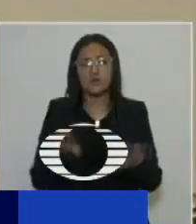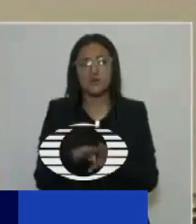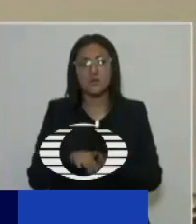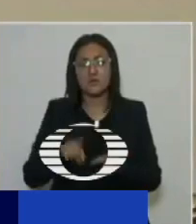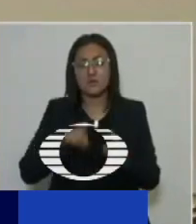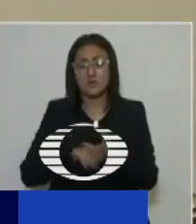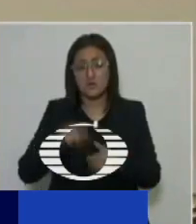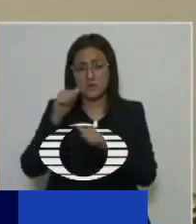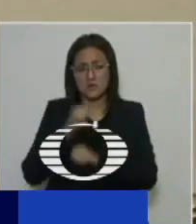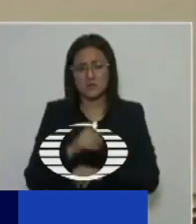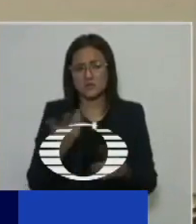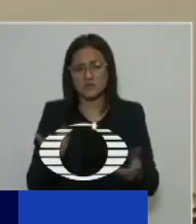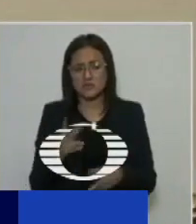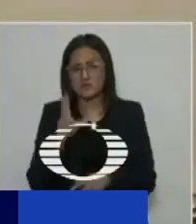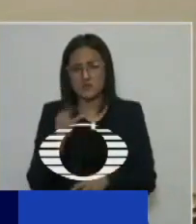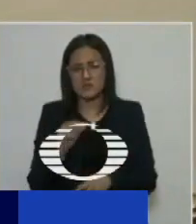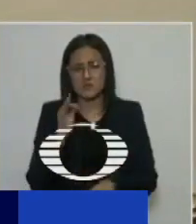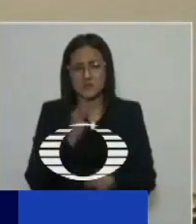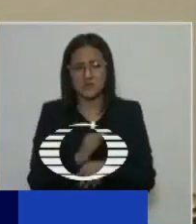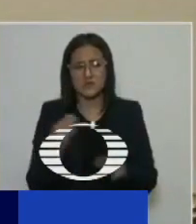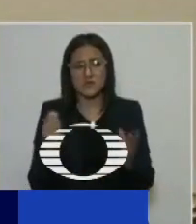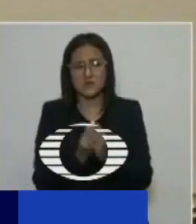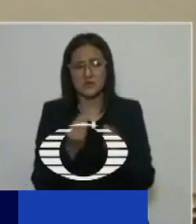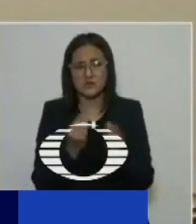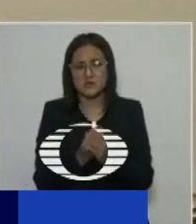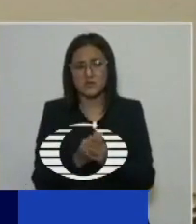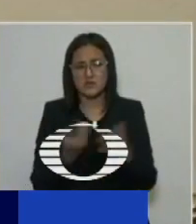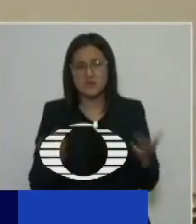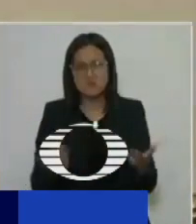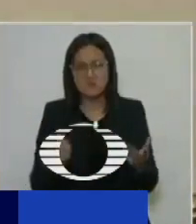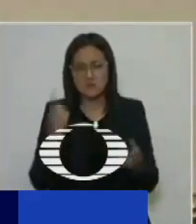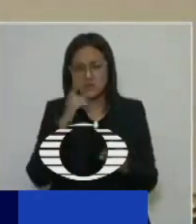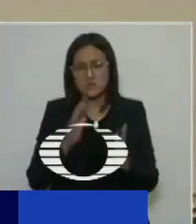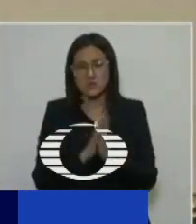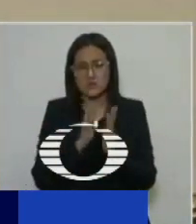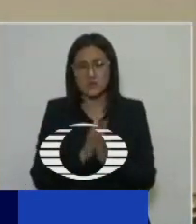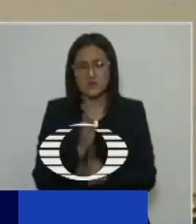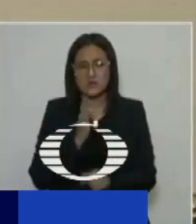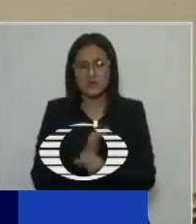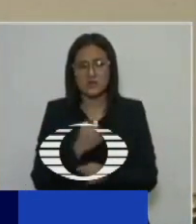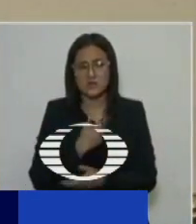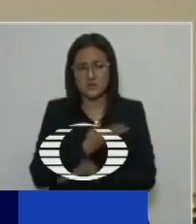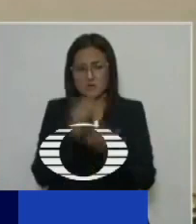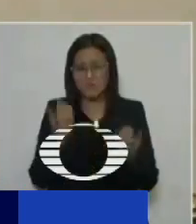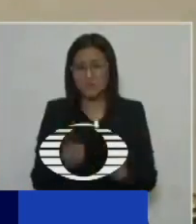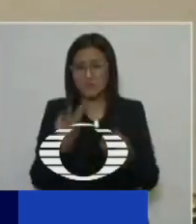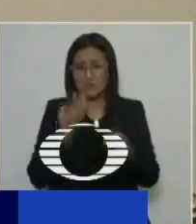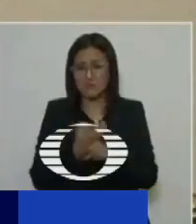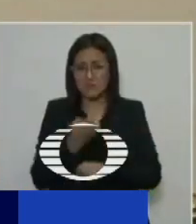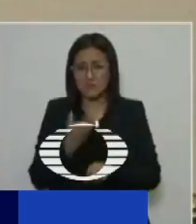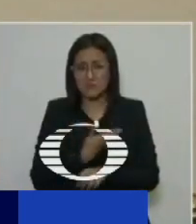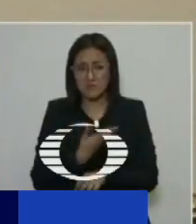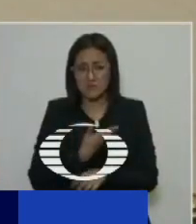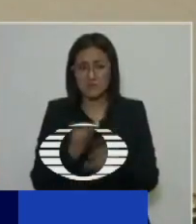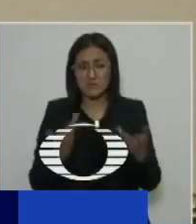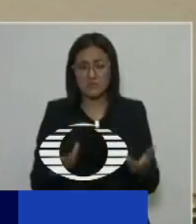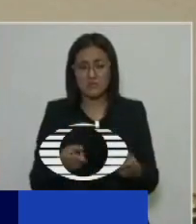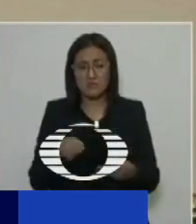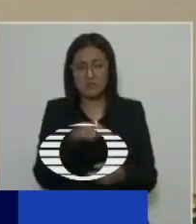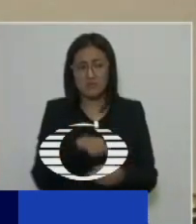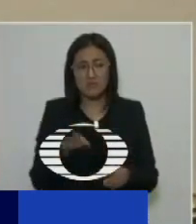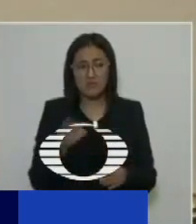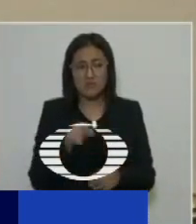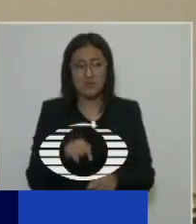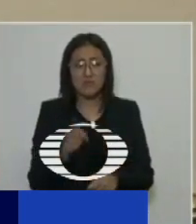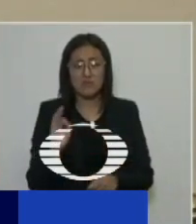la autoridad. No es un asunto de competencia. Yo no sé ni qué cuántos estados tienen esto, si